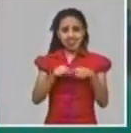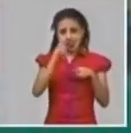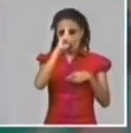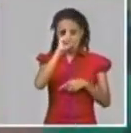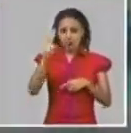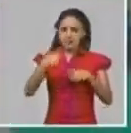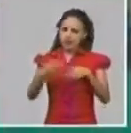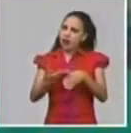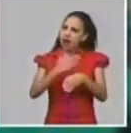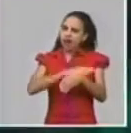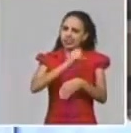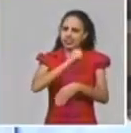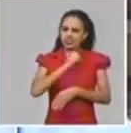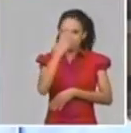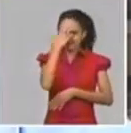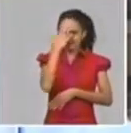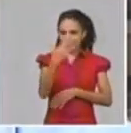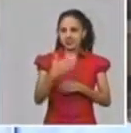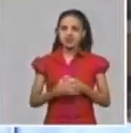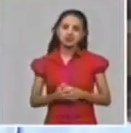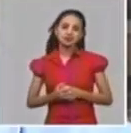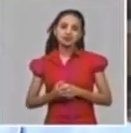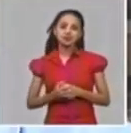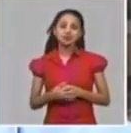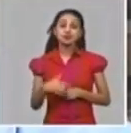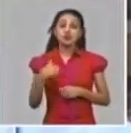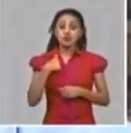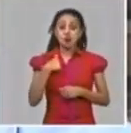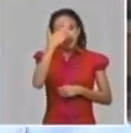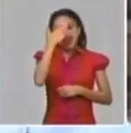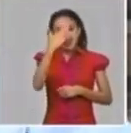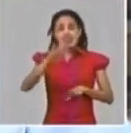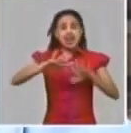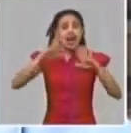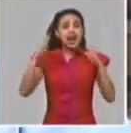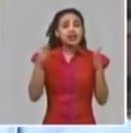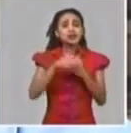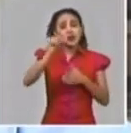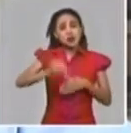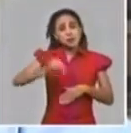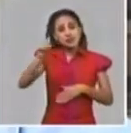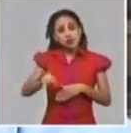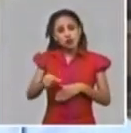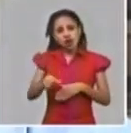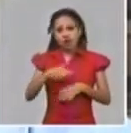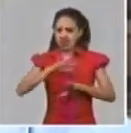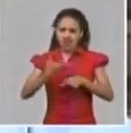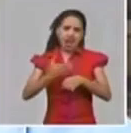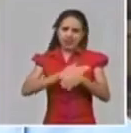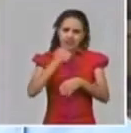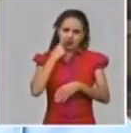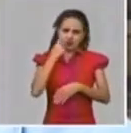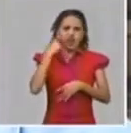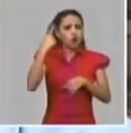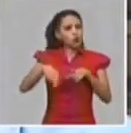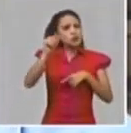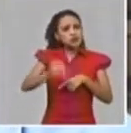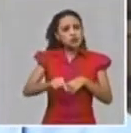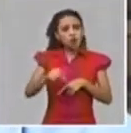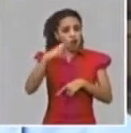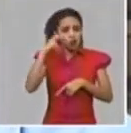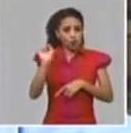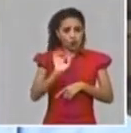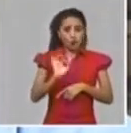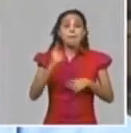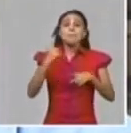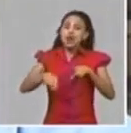antes quiso agradecer. Le doy gracias a todas esas personas conocidas, no conocidas, que se preocupaban por mí,